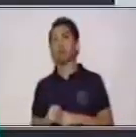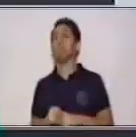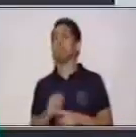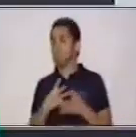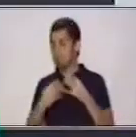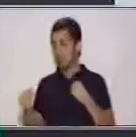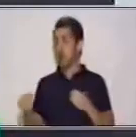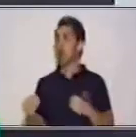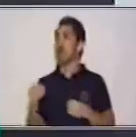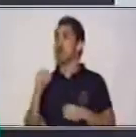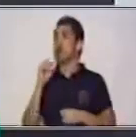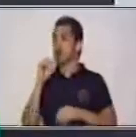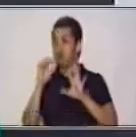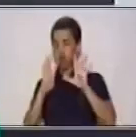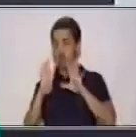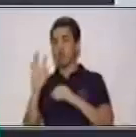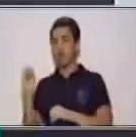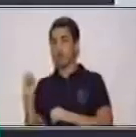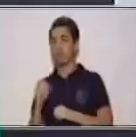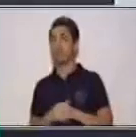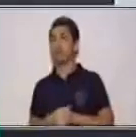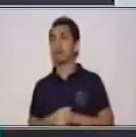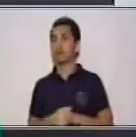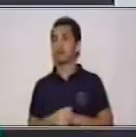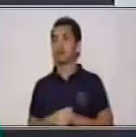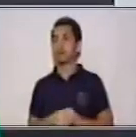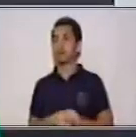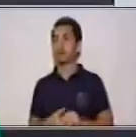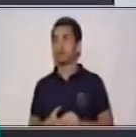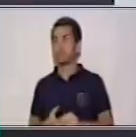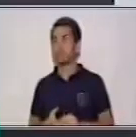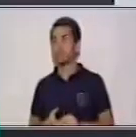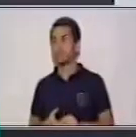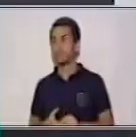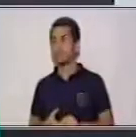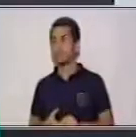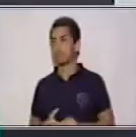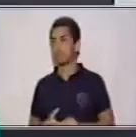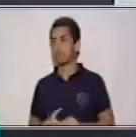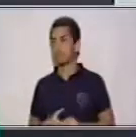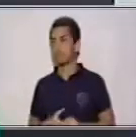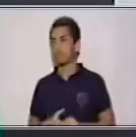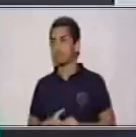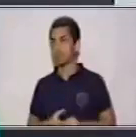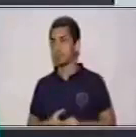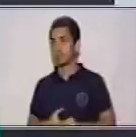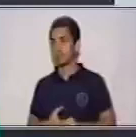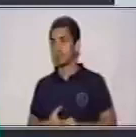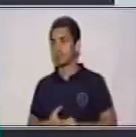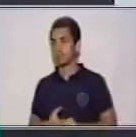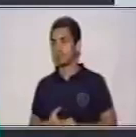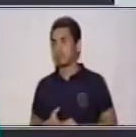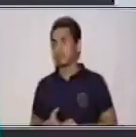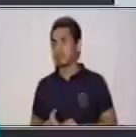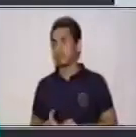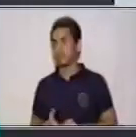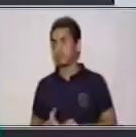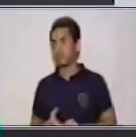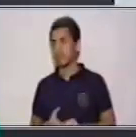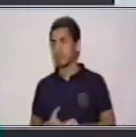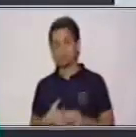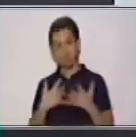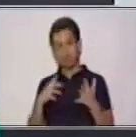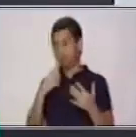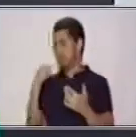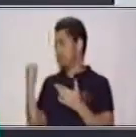tenemos 90. Bien. Y hemos llegado al